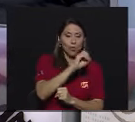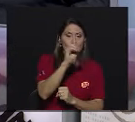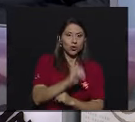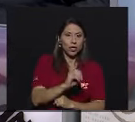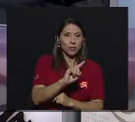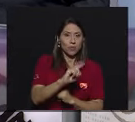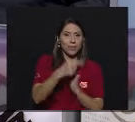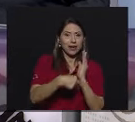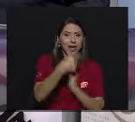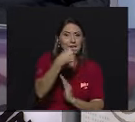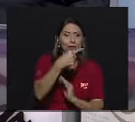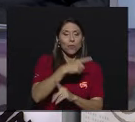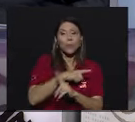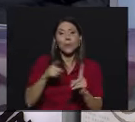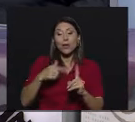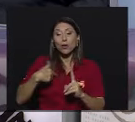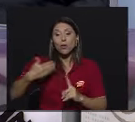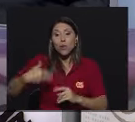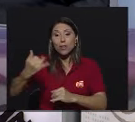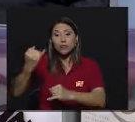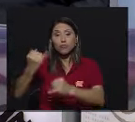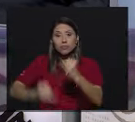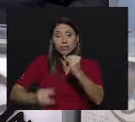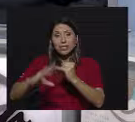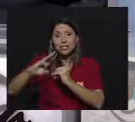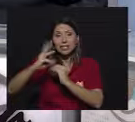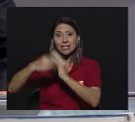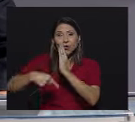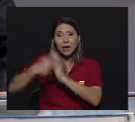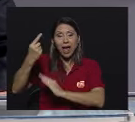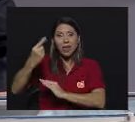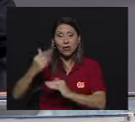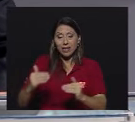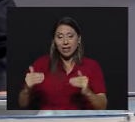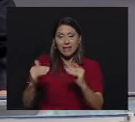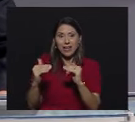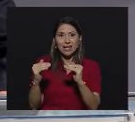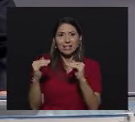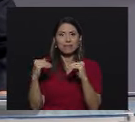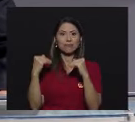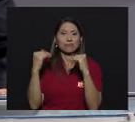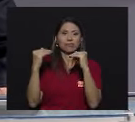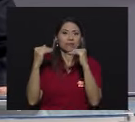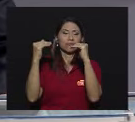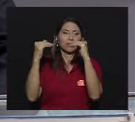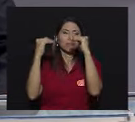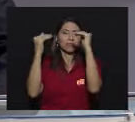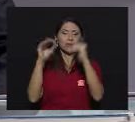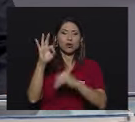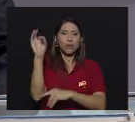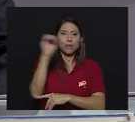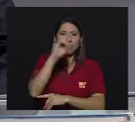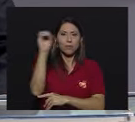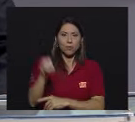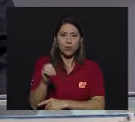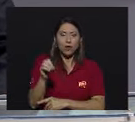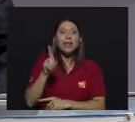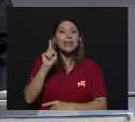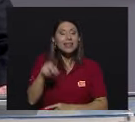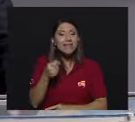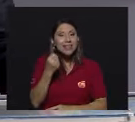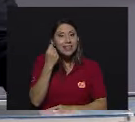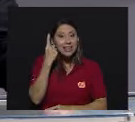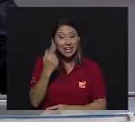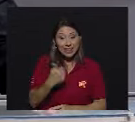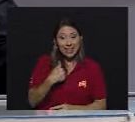en primer grado, pero cuando finalizamos el sexto grado, esos niveles se incrementan a un 9%. Y hay